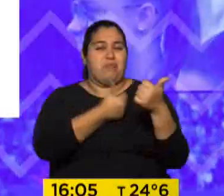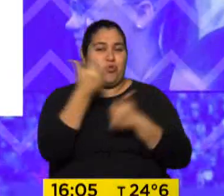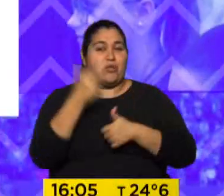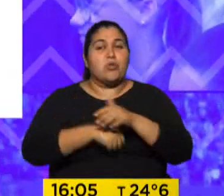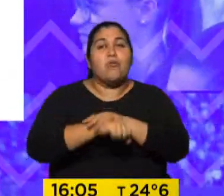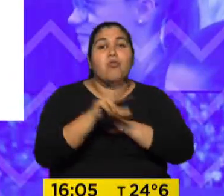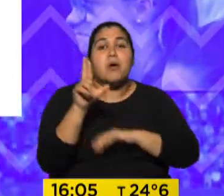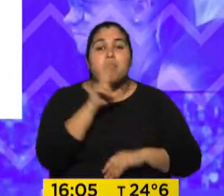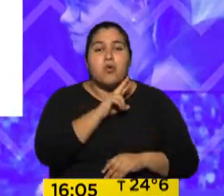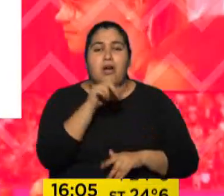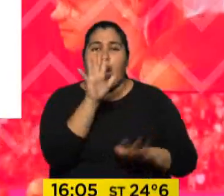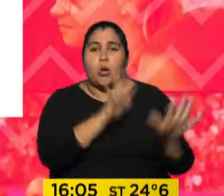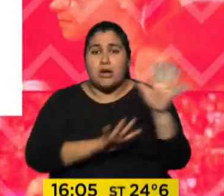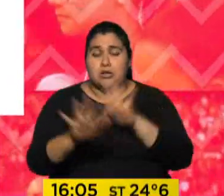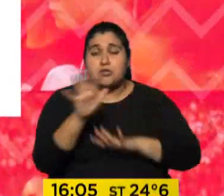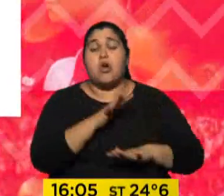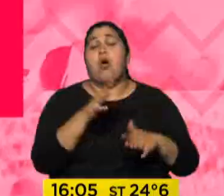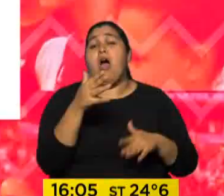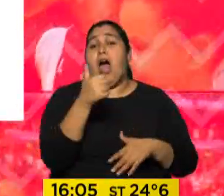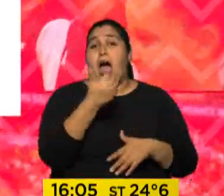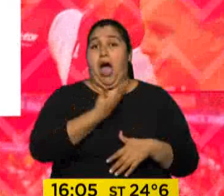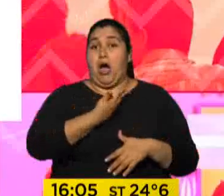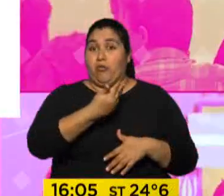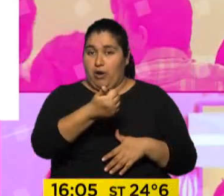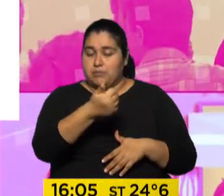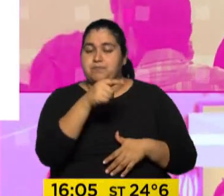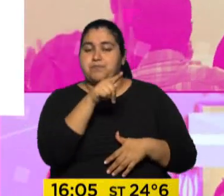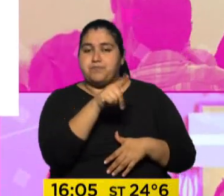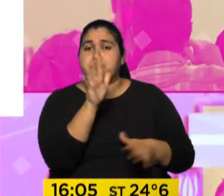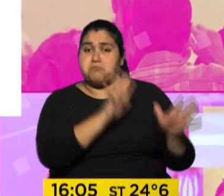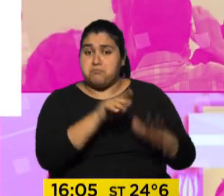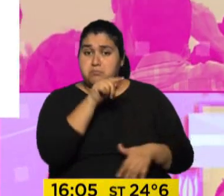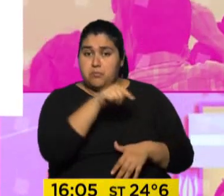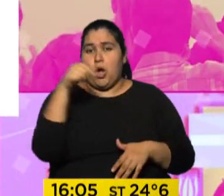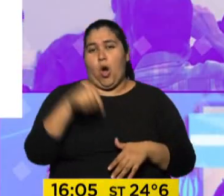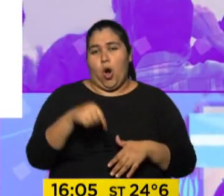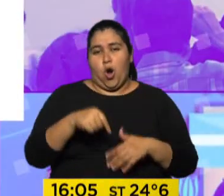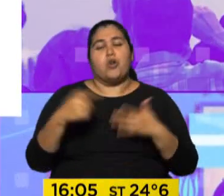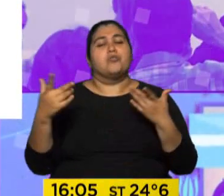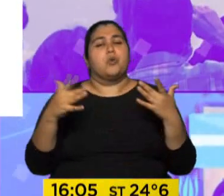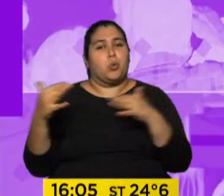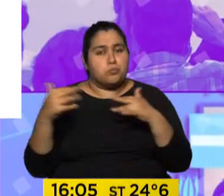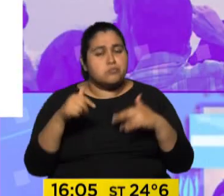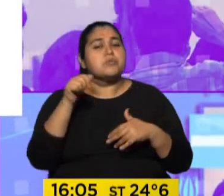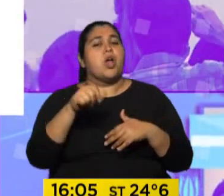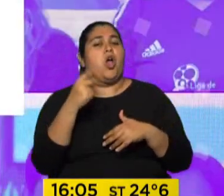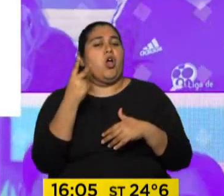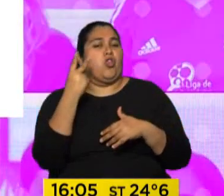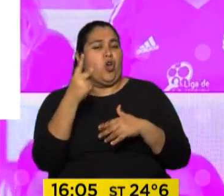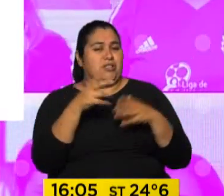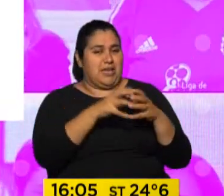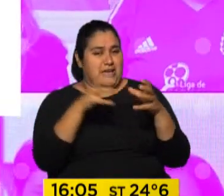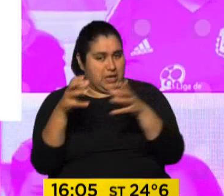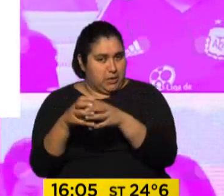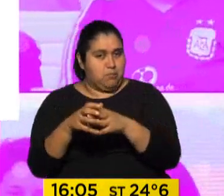femenino organizado por la Asociación de Fútbol Argentino. Hoy del torneo participan 16 equipos divididos en dos zonas, de los